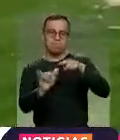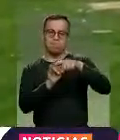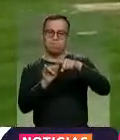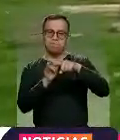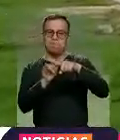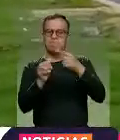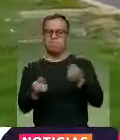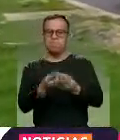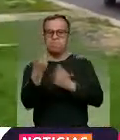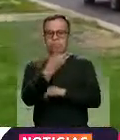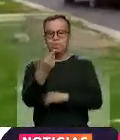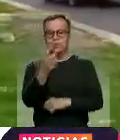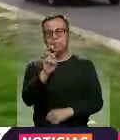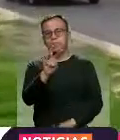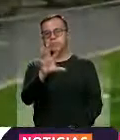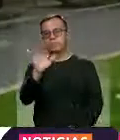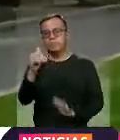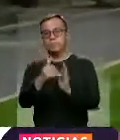a unos